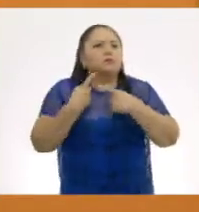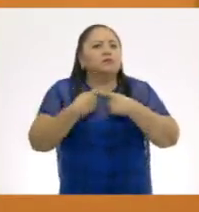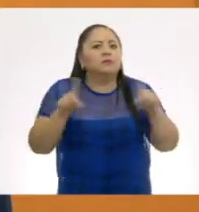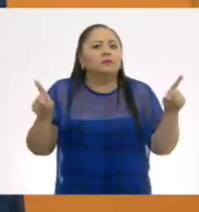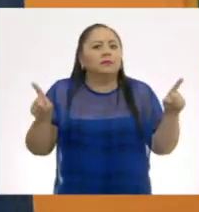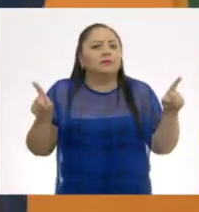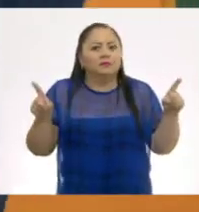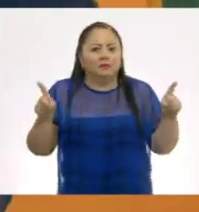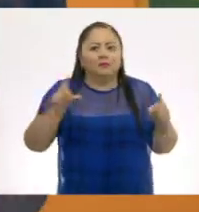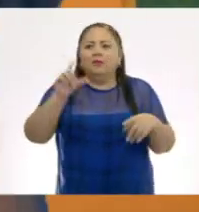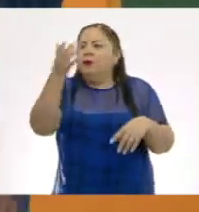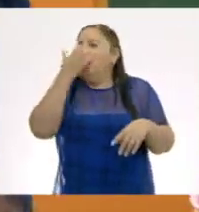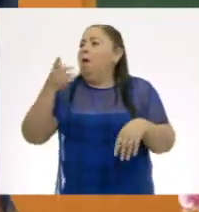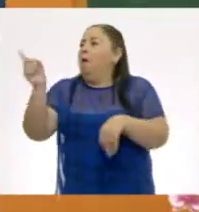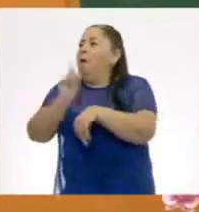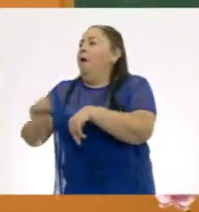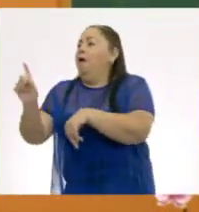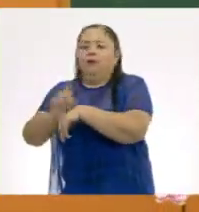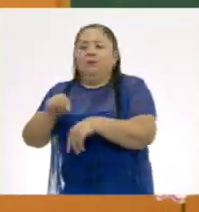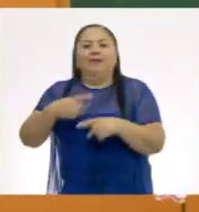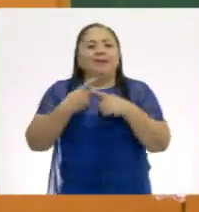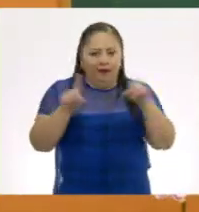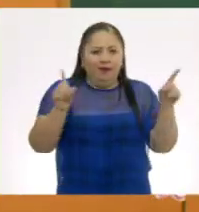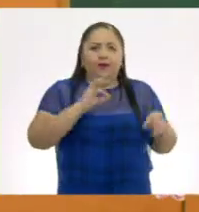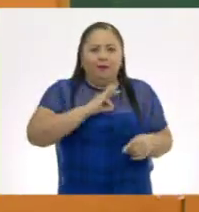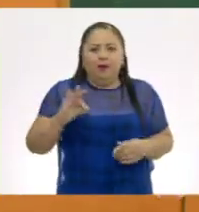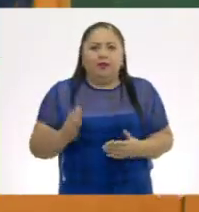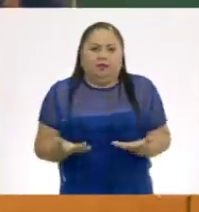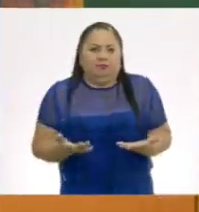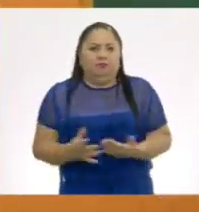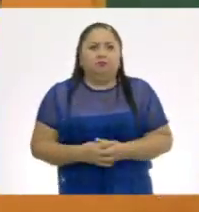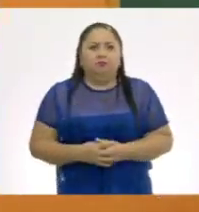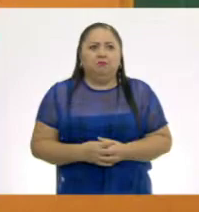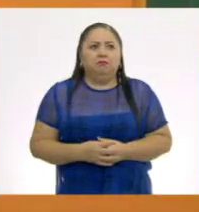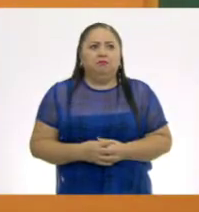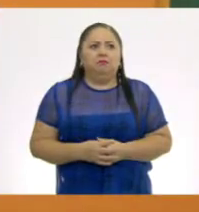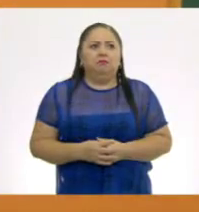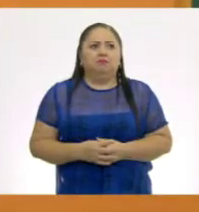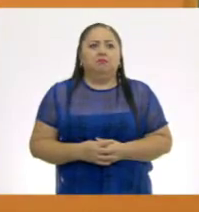hacemos cotidianamente. Sí.